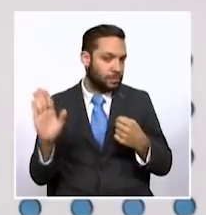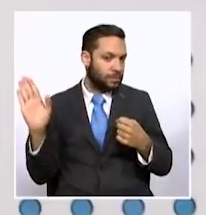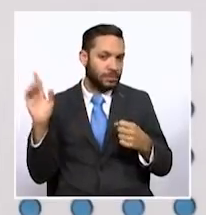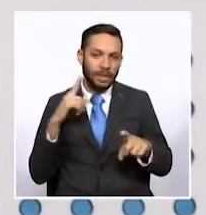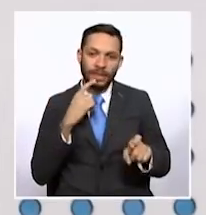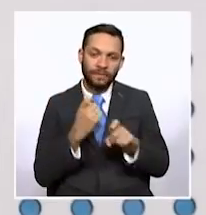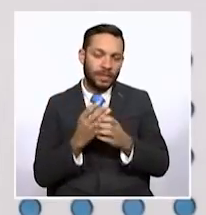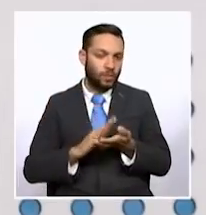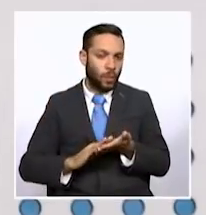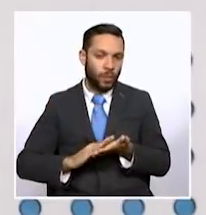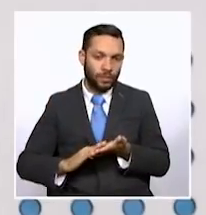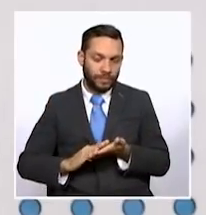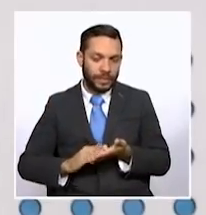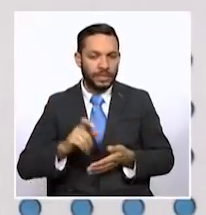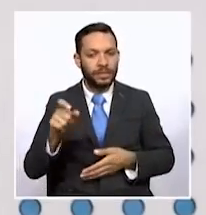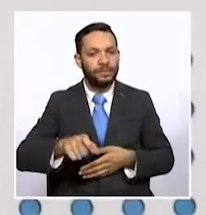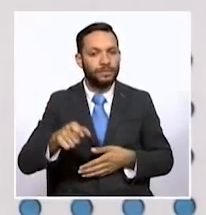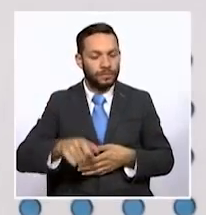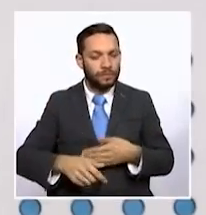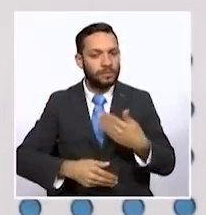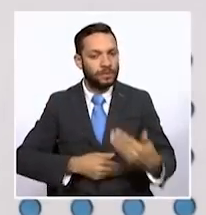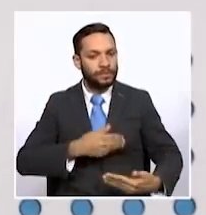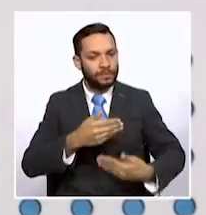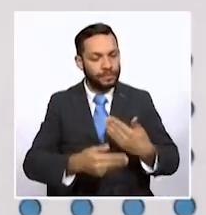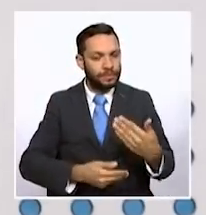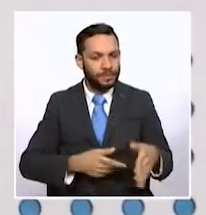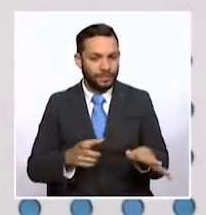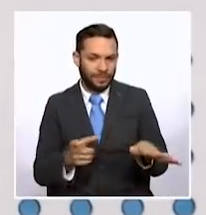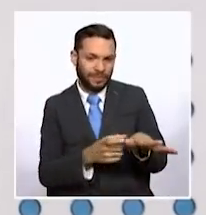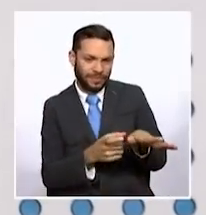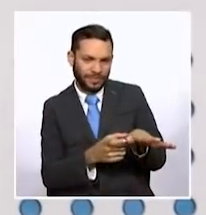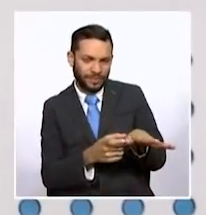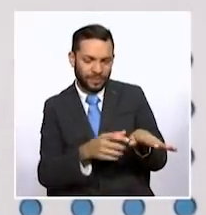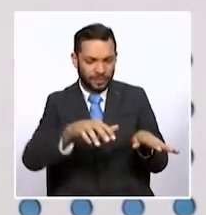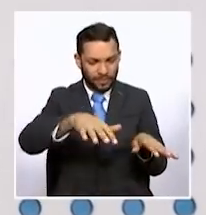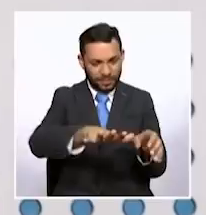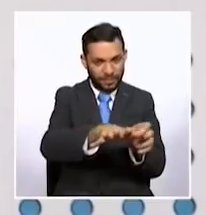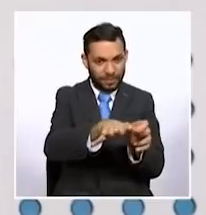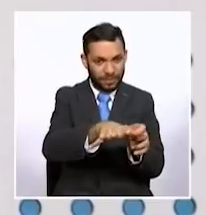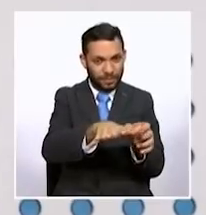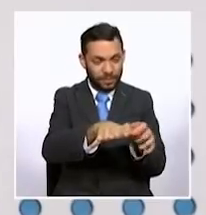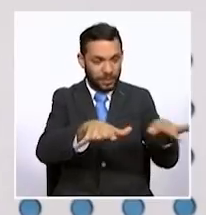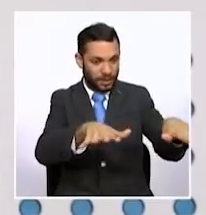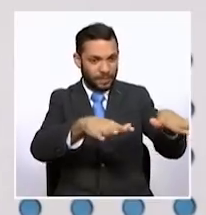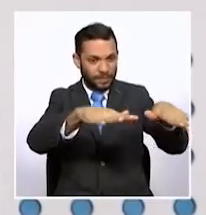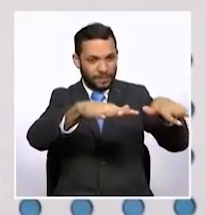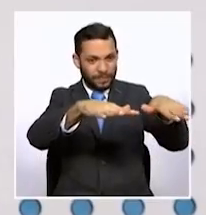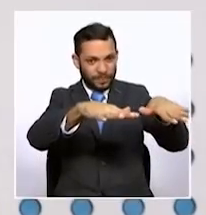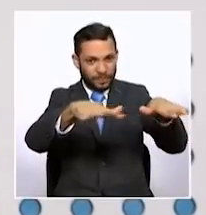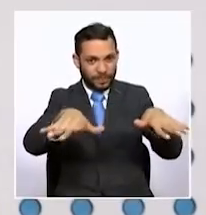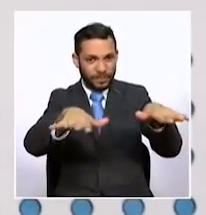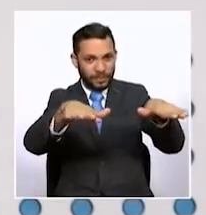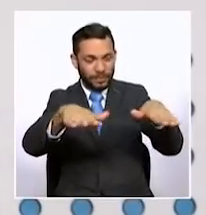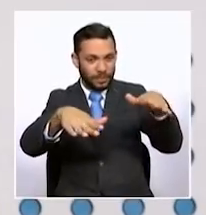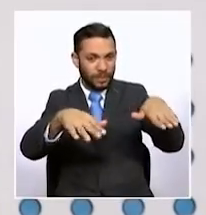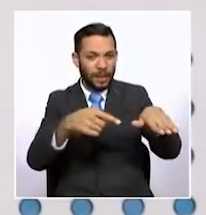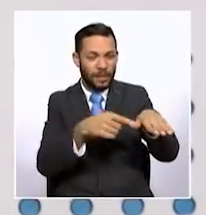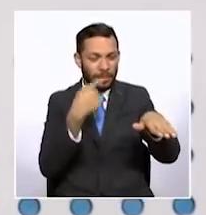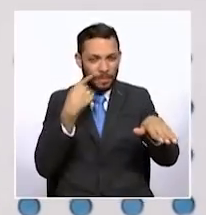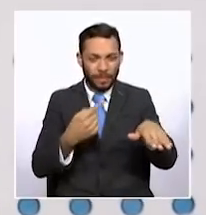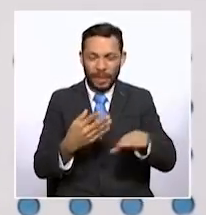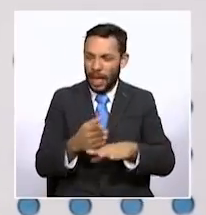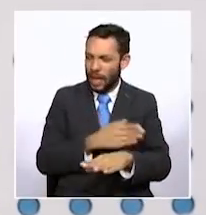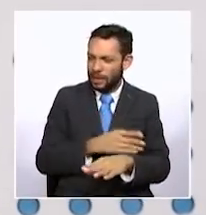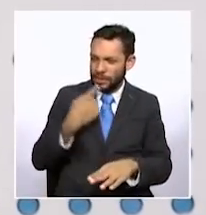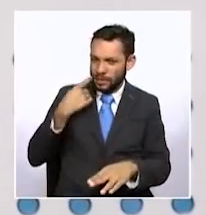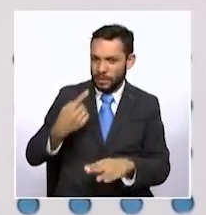pacientes usualmente van a requerir un procedimiento que se llama una artrodesis, que es fijar las dos articulaciones. Ahí está la imagen. Sí, Deme la imagen de la tabla, por favor, Lina,